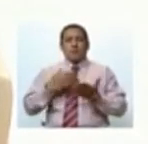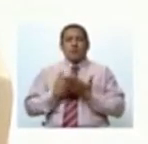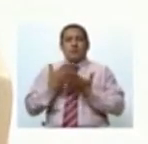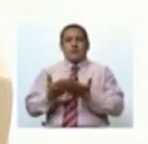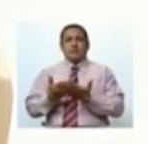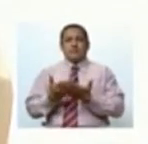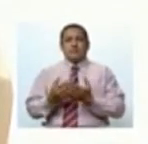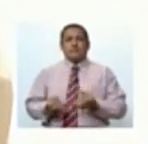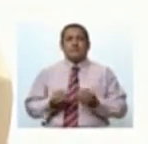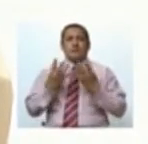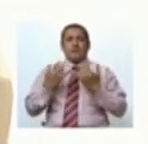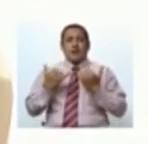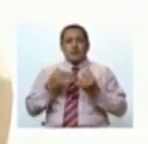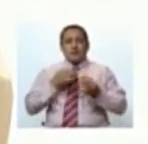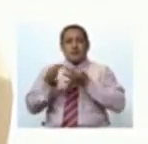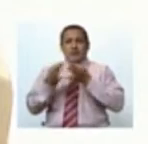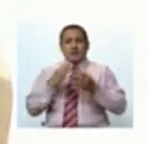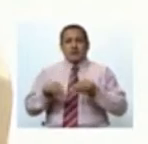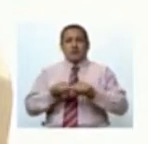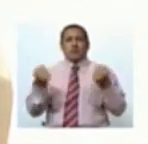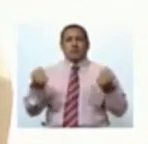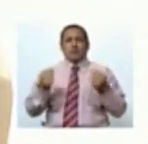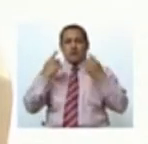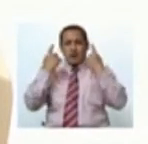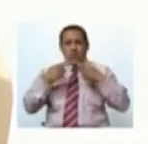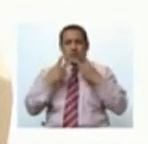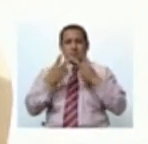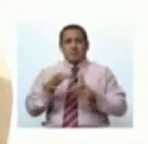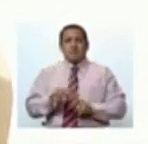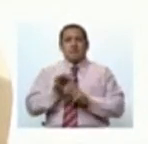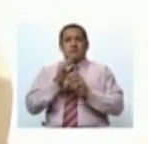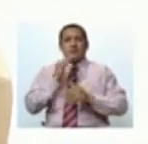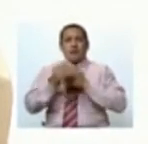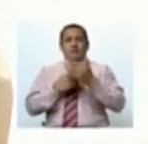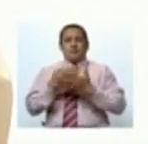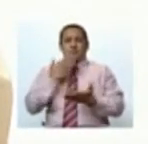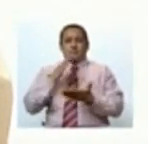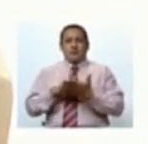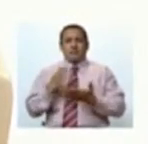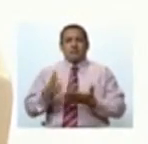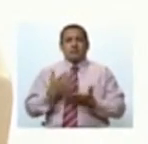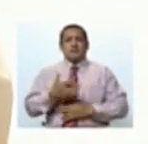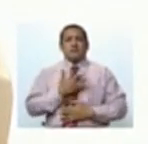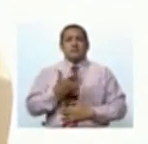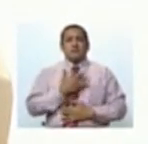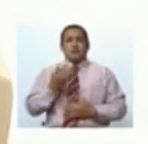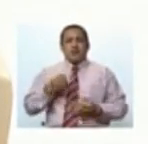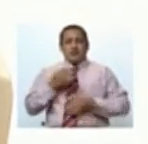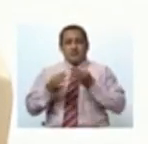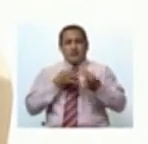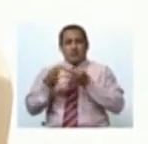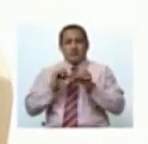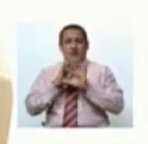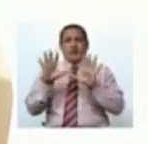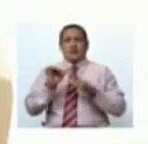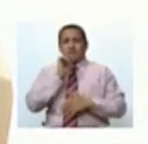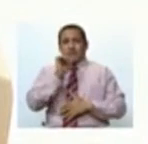alegar y probar, ¿no? Y al haberse roto el principio de congruencia y al haber una deficiente motivación, ¿no?